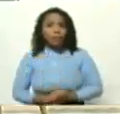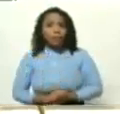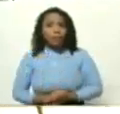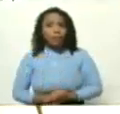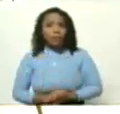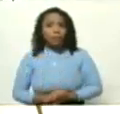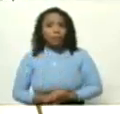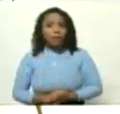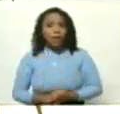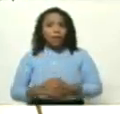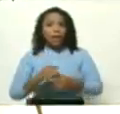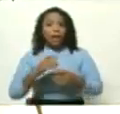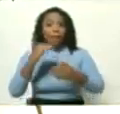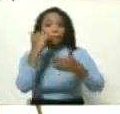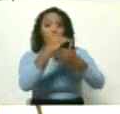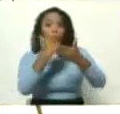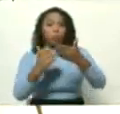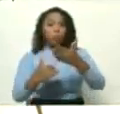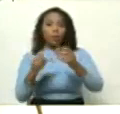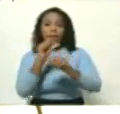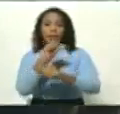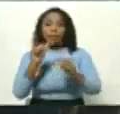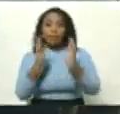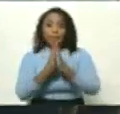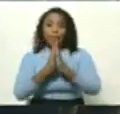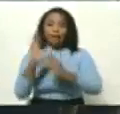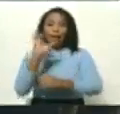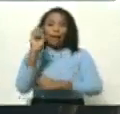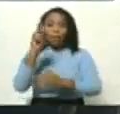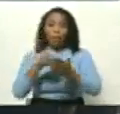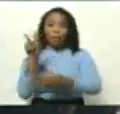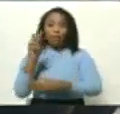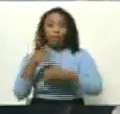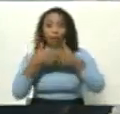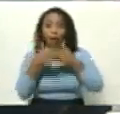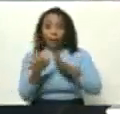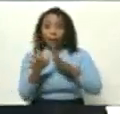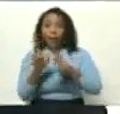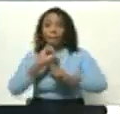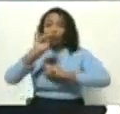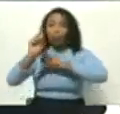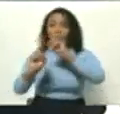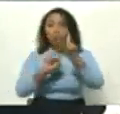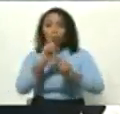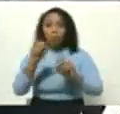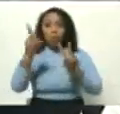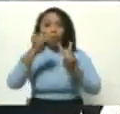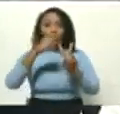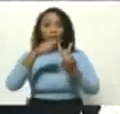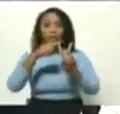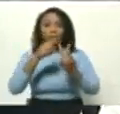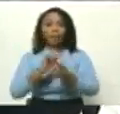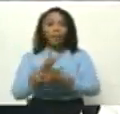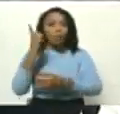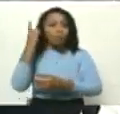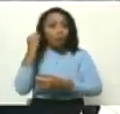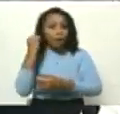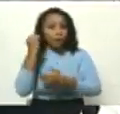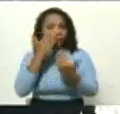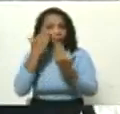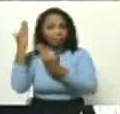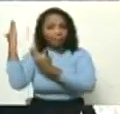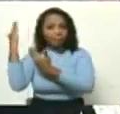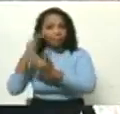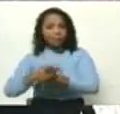Dada la información de la agenda de Semana Santa Caracas 2022, se abre la ronda de preguntas por Venezolana de Televisión, Meisber Bolívar.